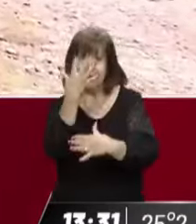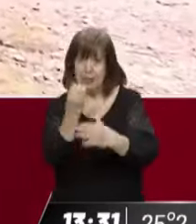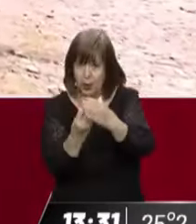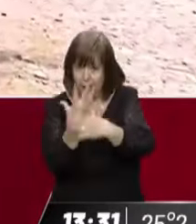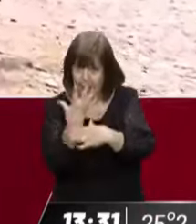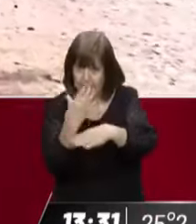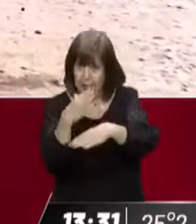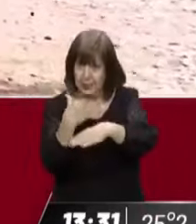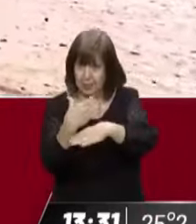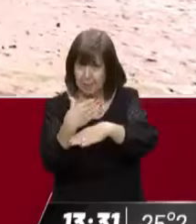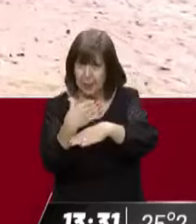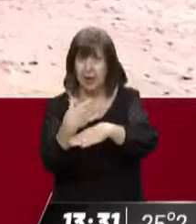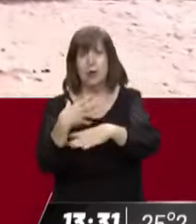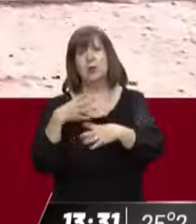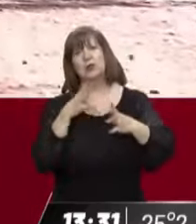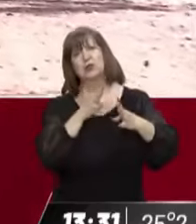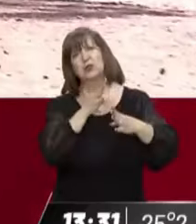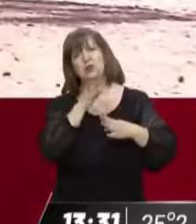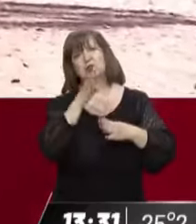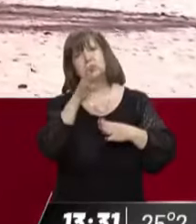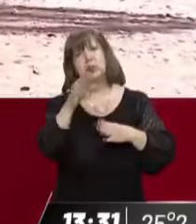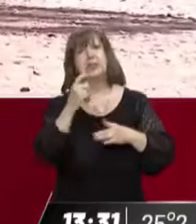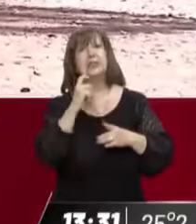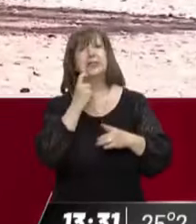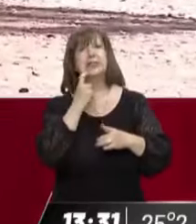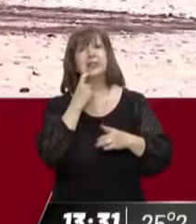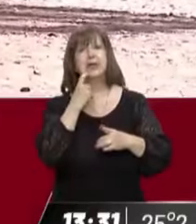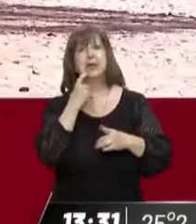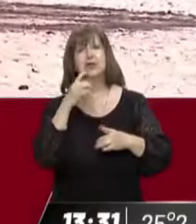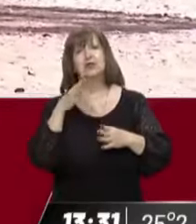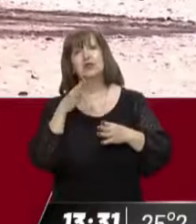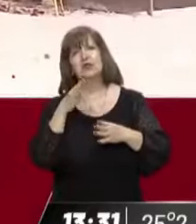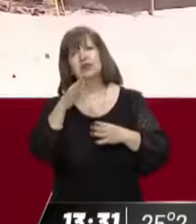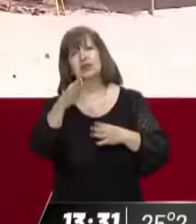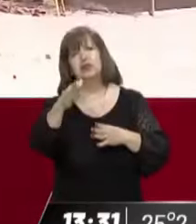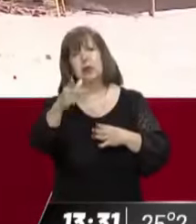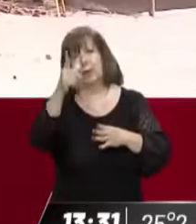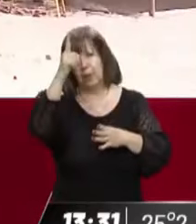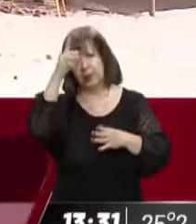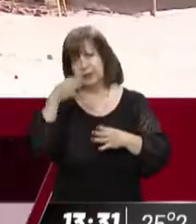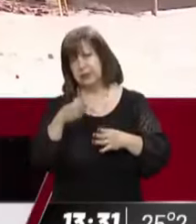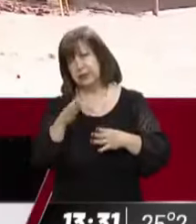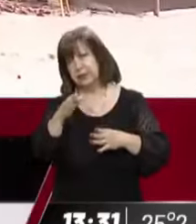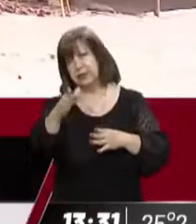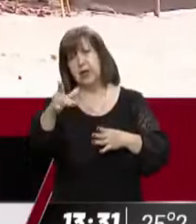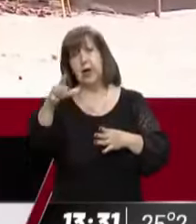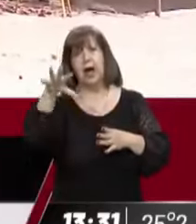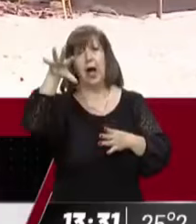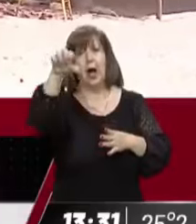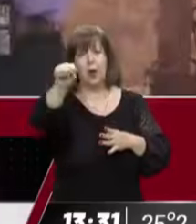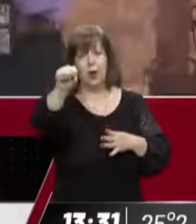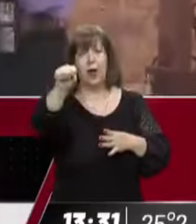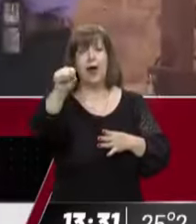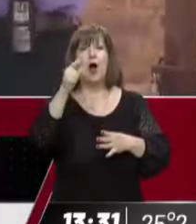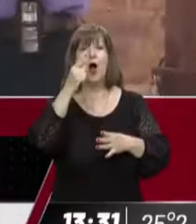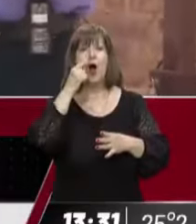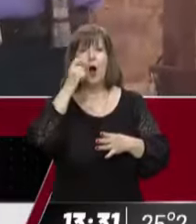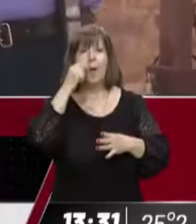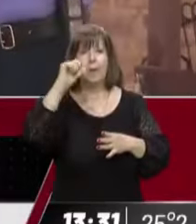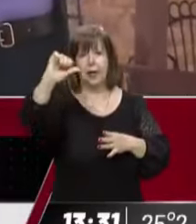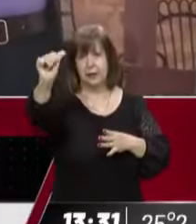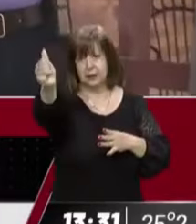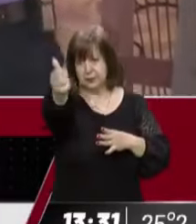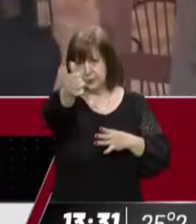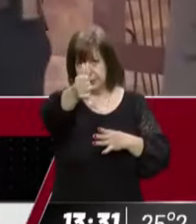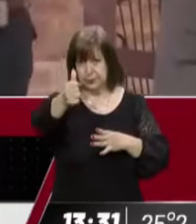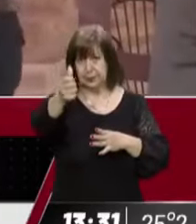una comisión con destino a la provincia de San Luis, donde fueron a buscar al supuesto femicida.